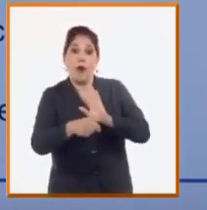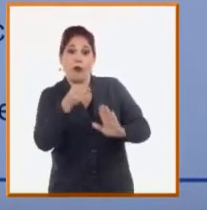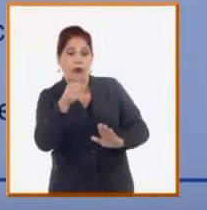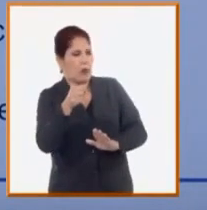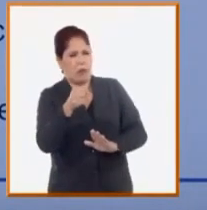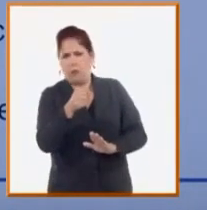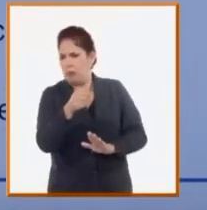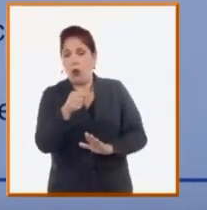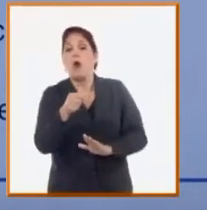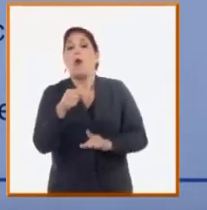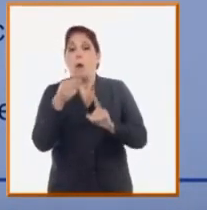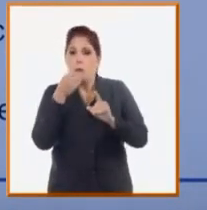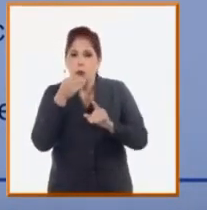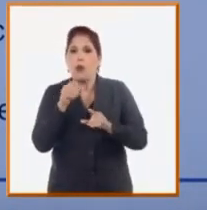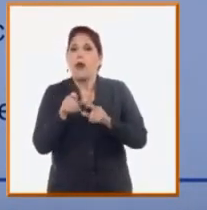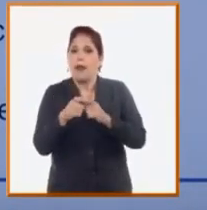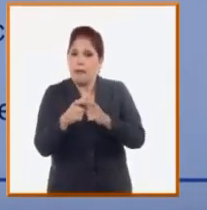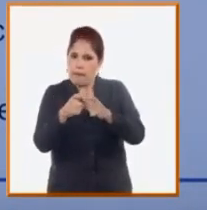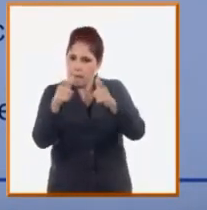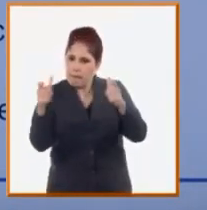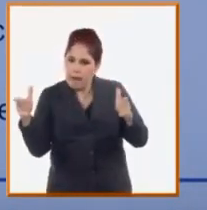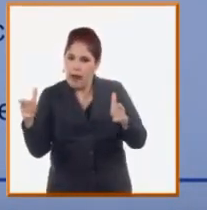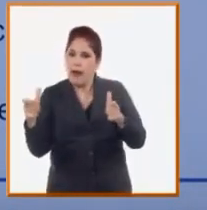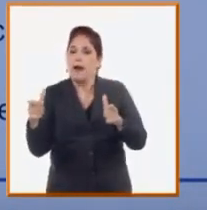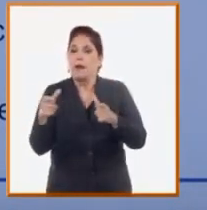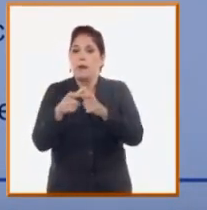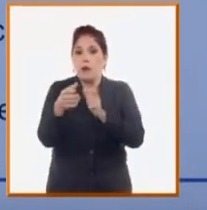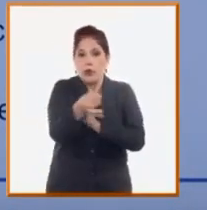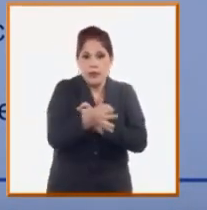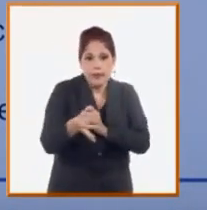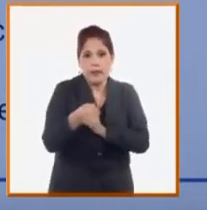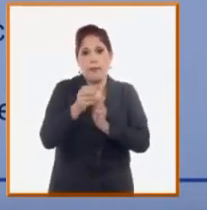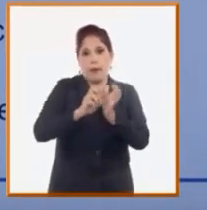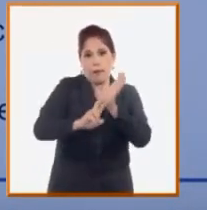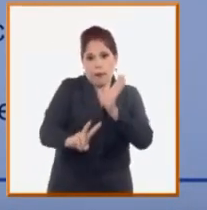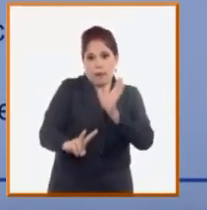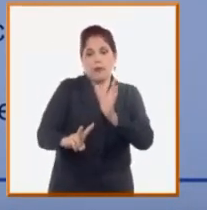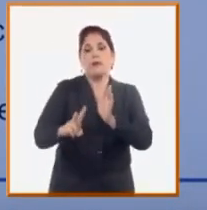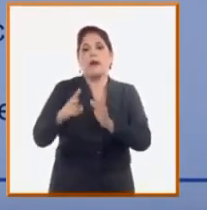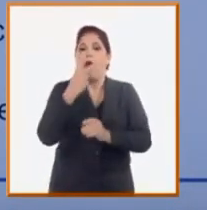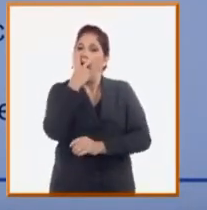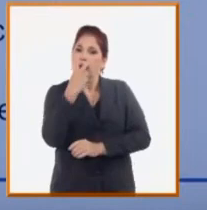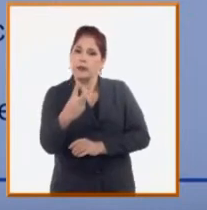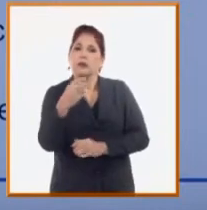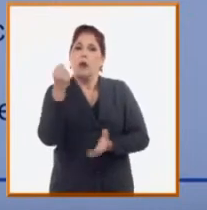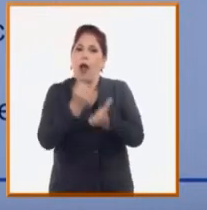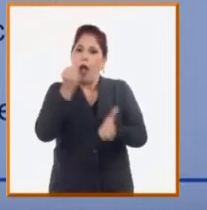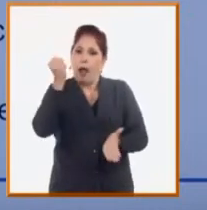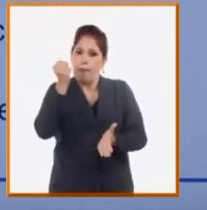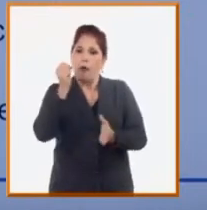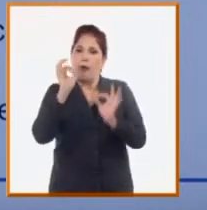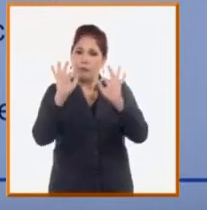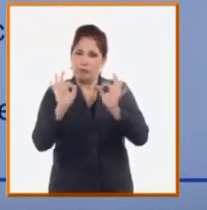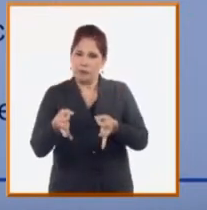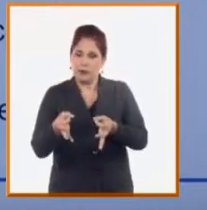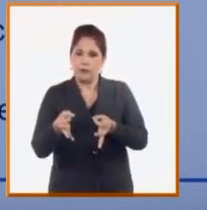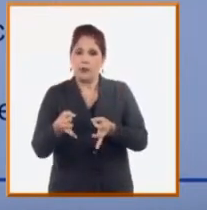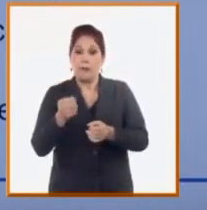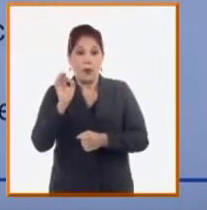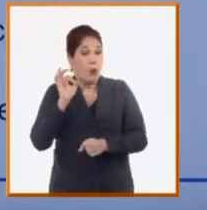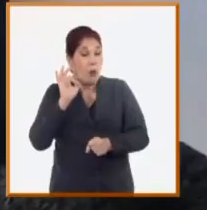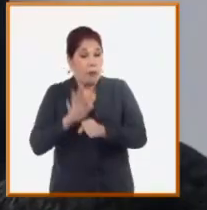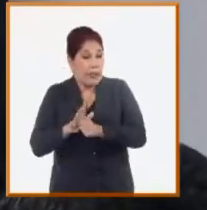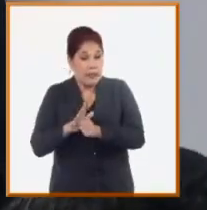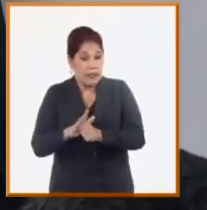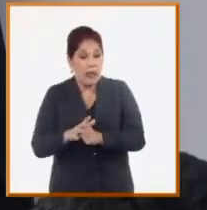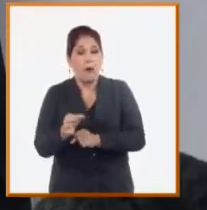que ver con los procesos de aprobación para acercar a los territorios el proceso de aprobación, para que desde el primer